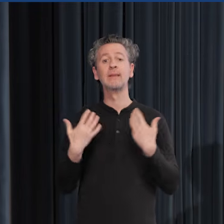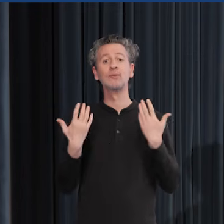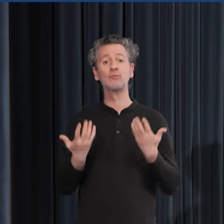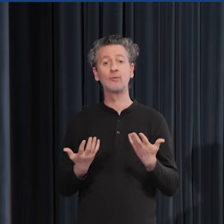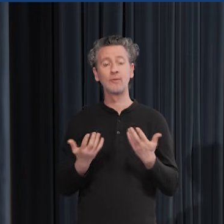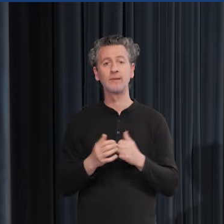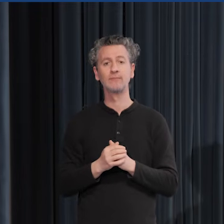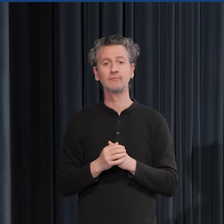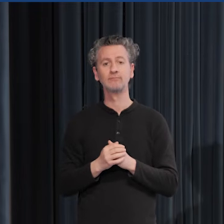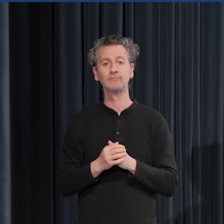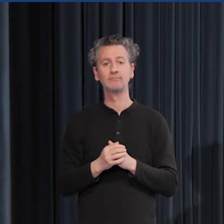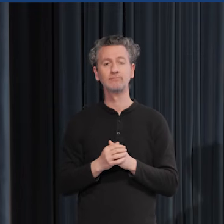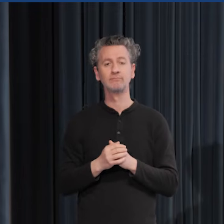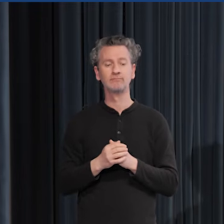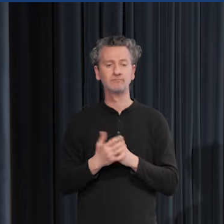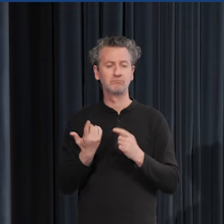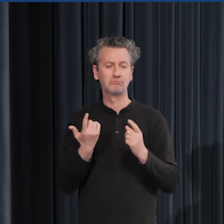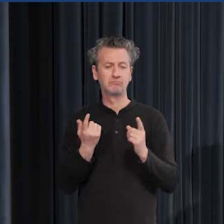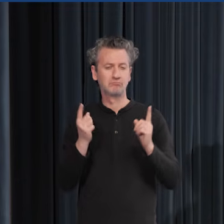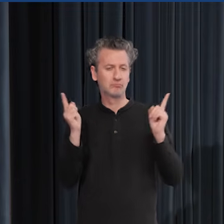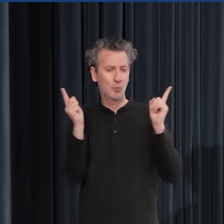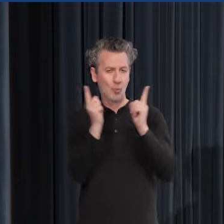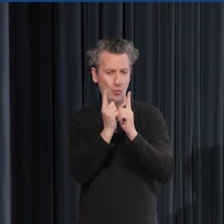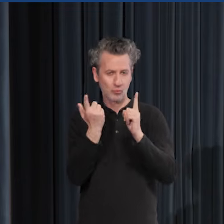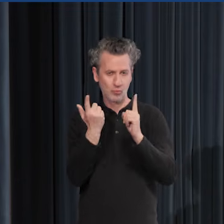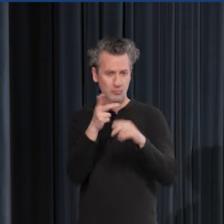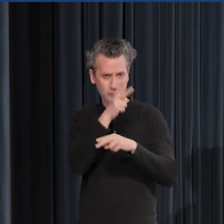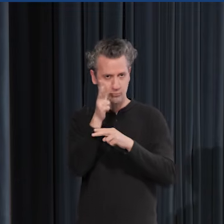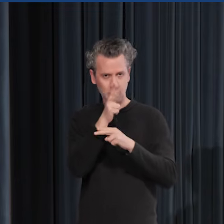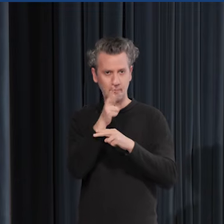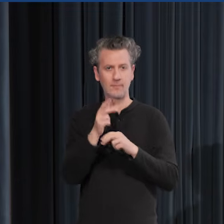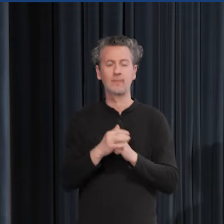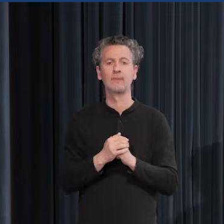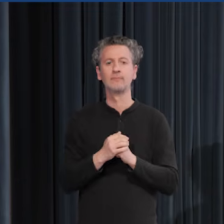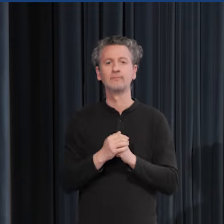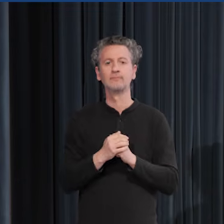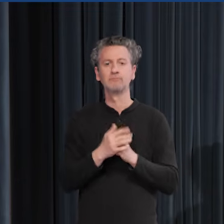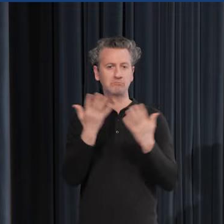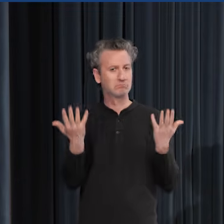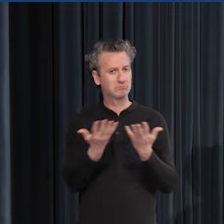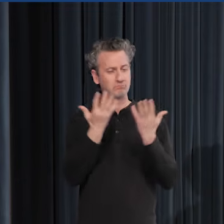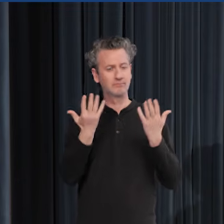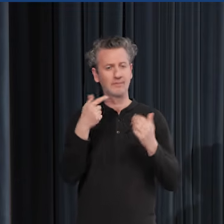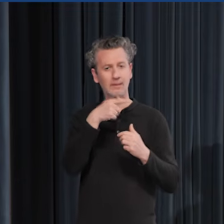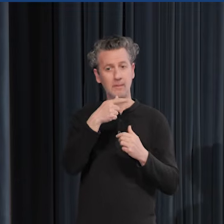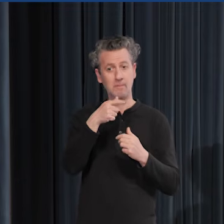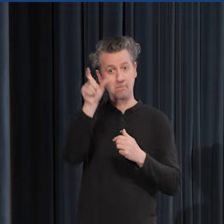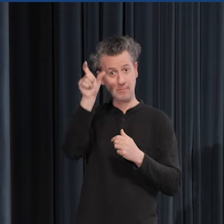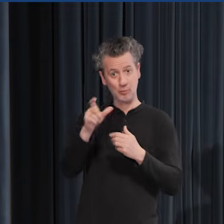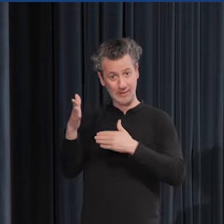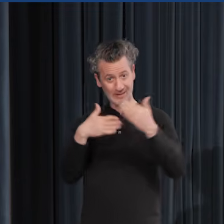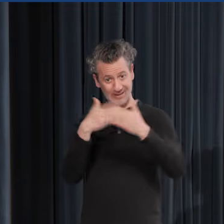Entonces, se trata de una cinta minimalista en la que la cineasta nos invita a